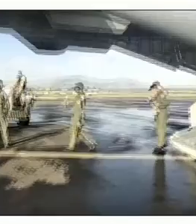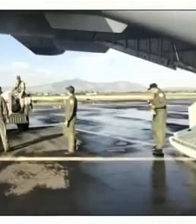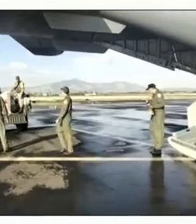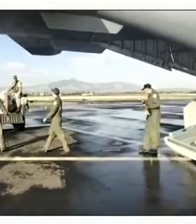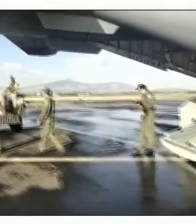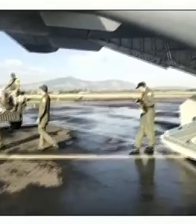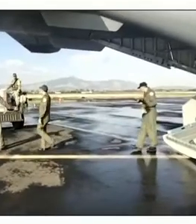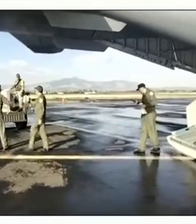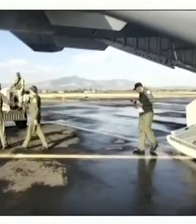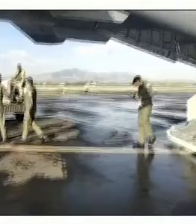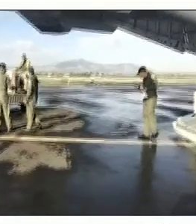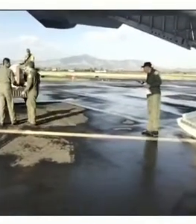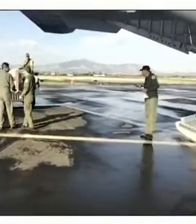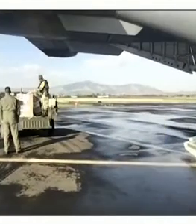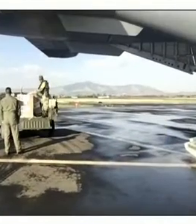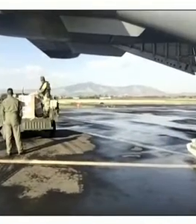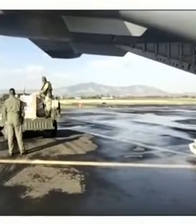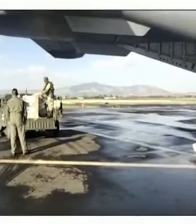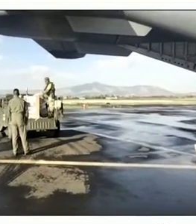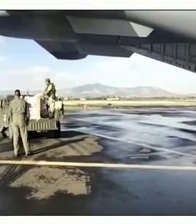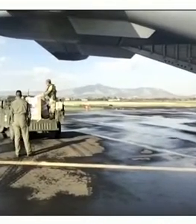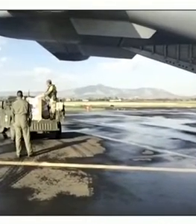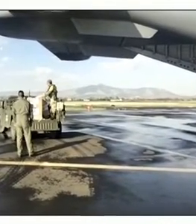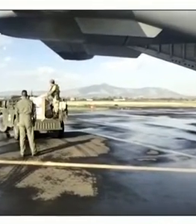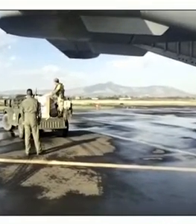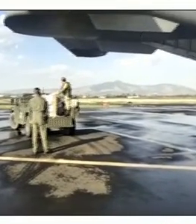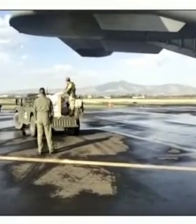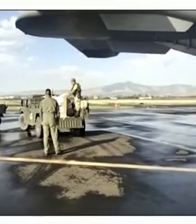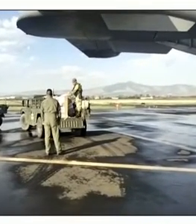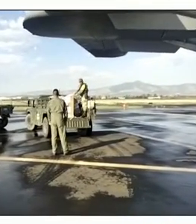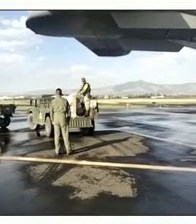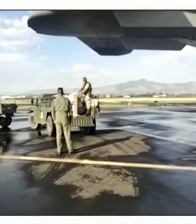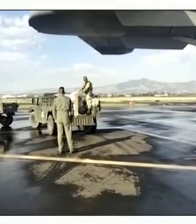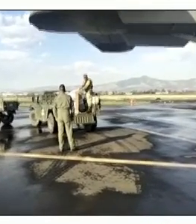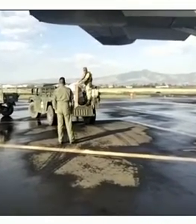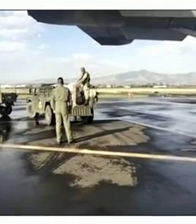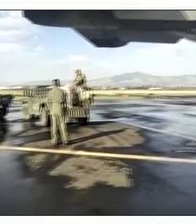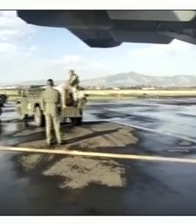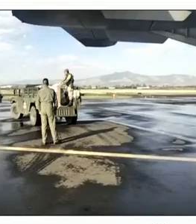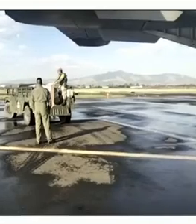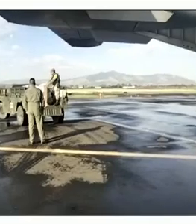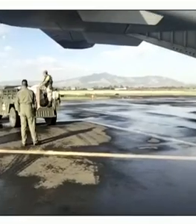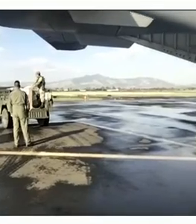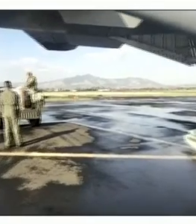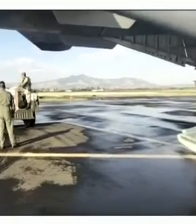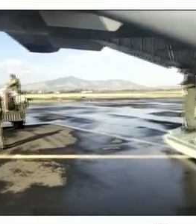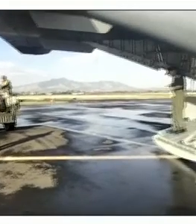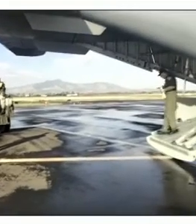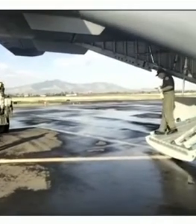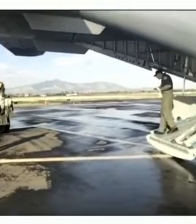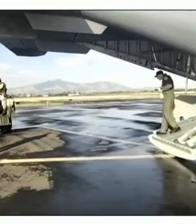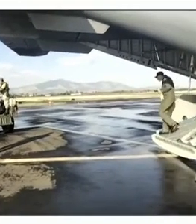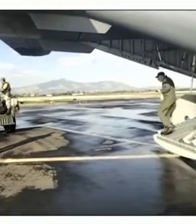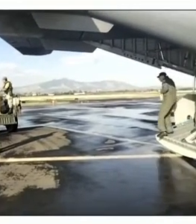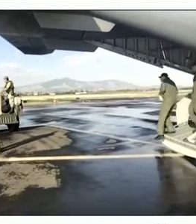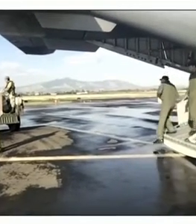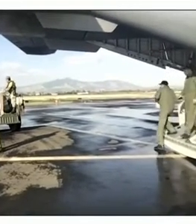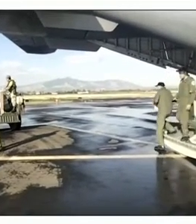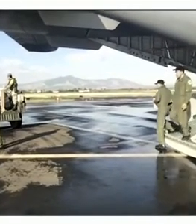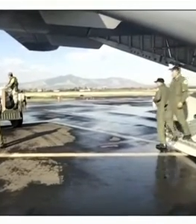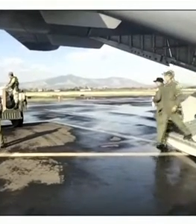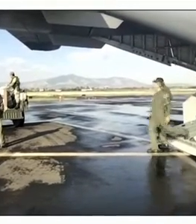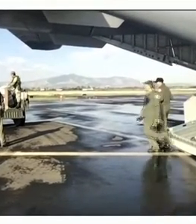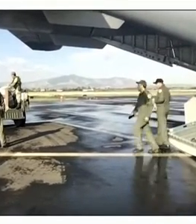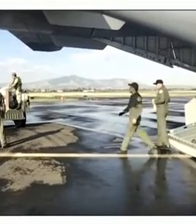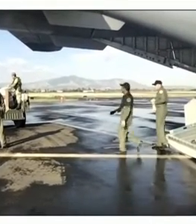iniciamos con 5, se incrementaron después a 7. De conformidad al llamado que hizo ayer